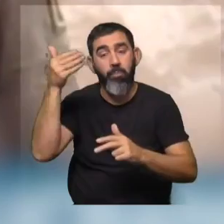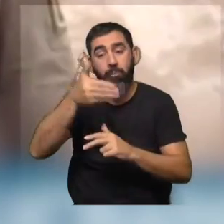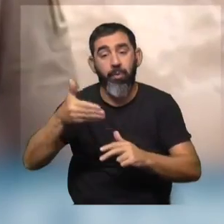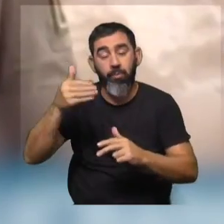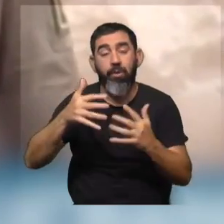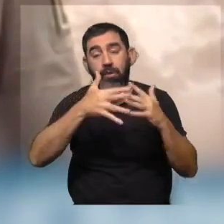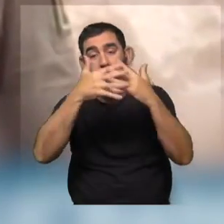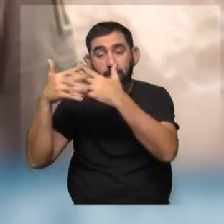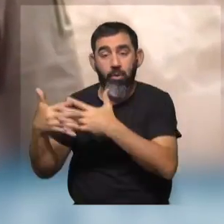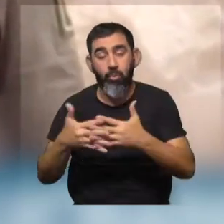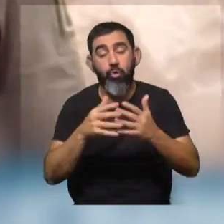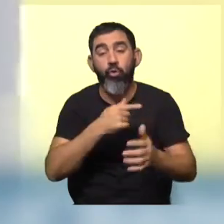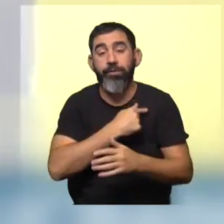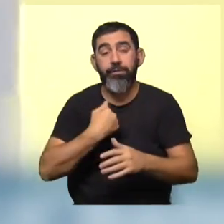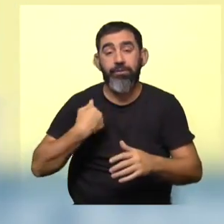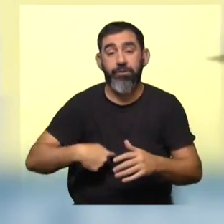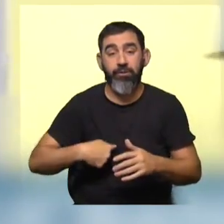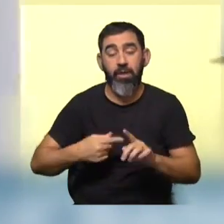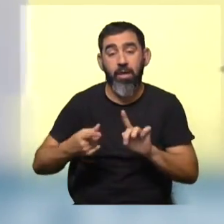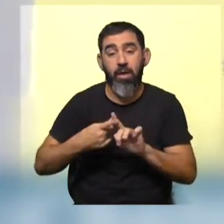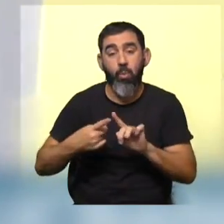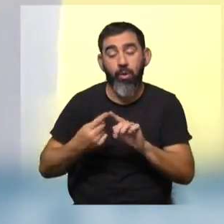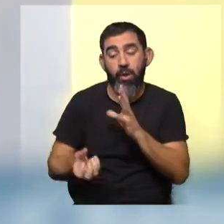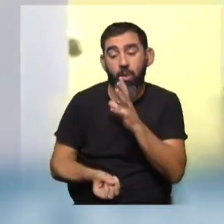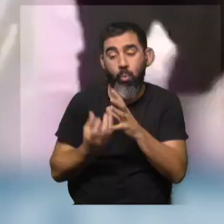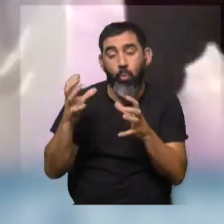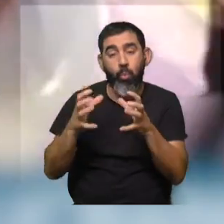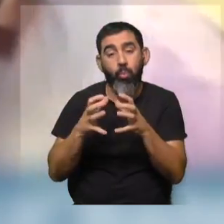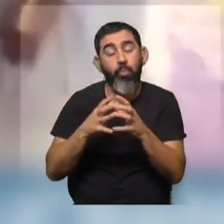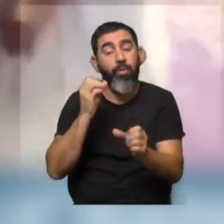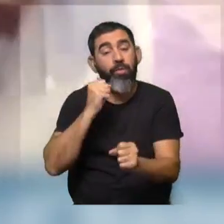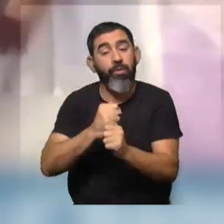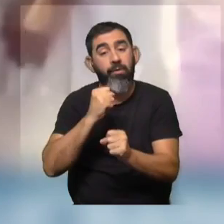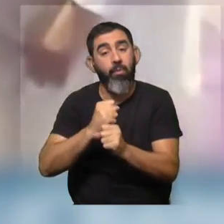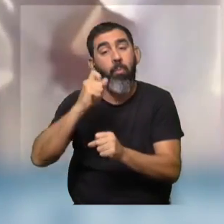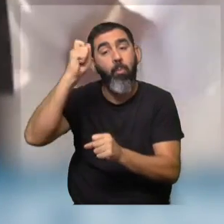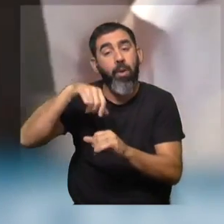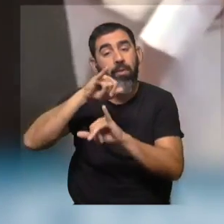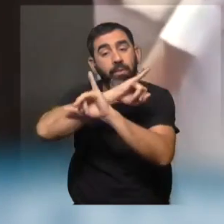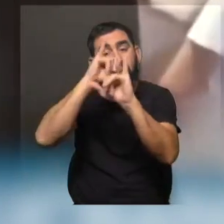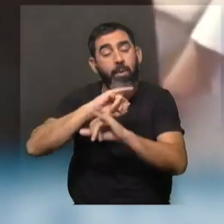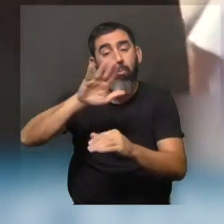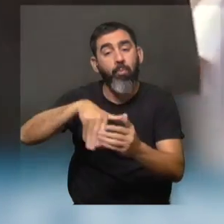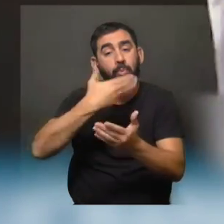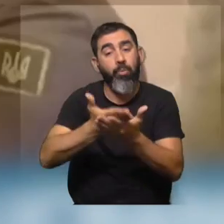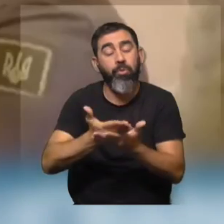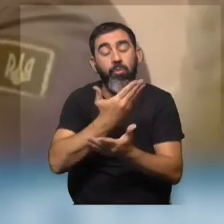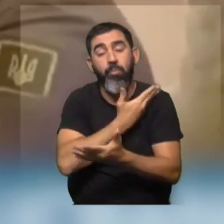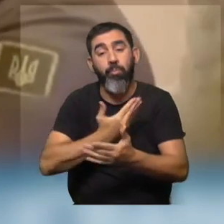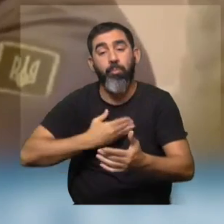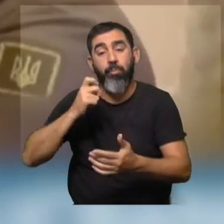de Estados Unidos y de China acordó crear grupos de trabajo para analizar el plan de paz propuesto por el presidente